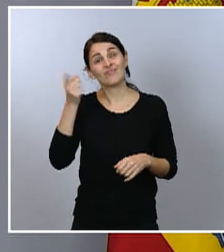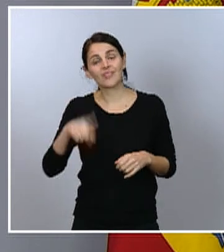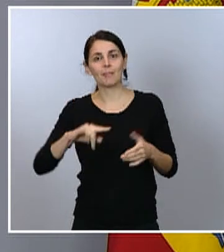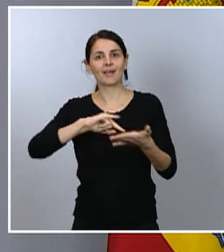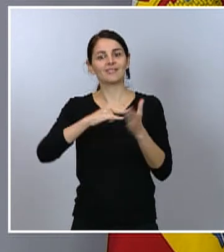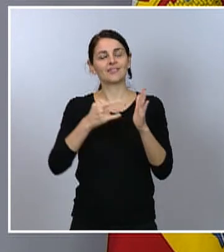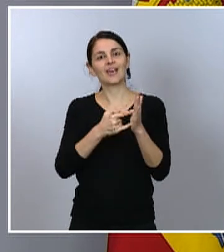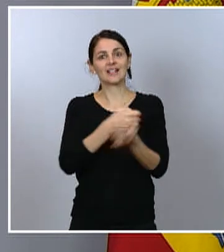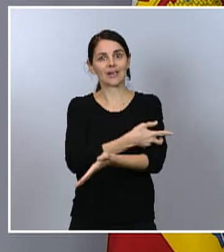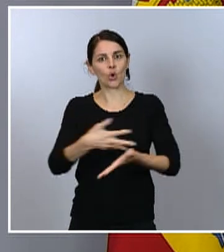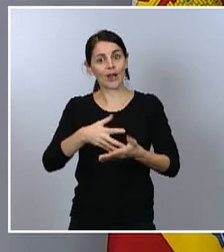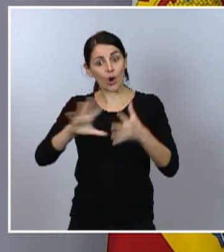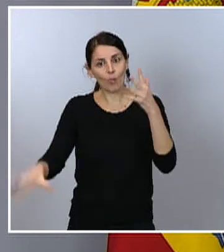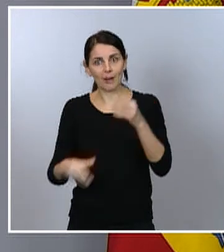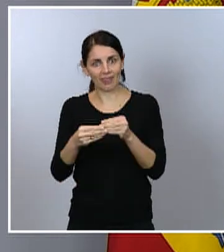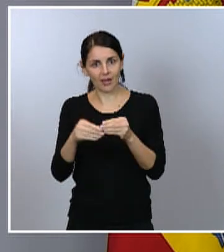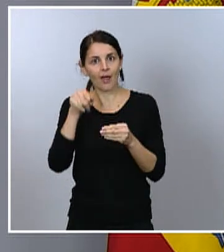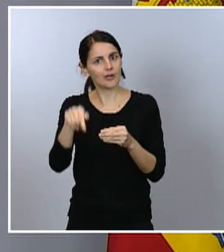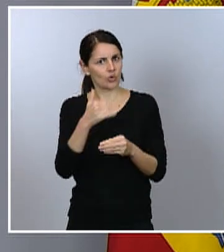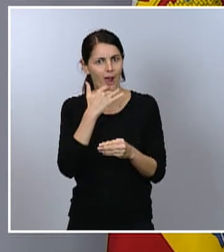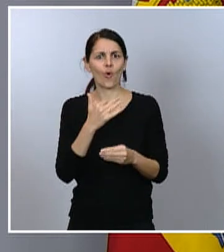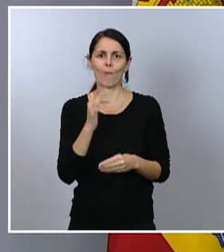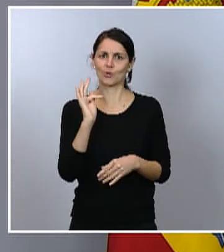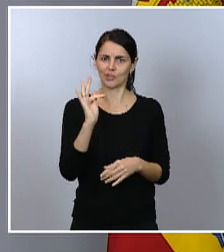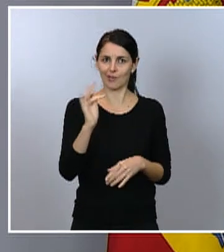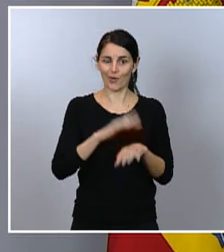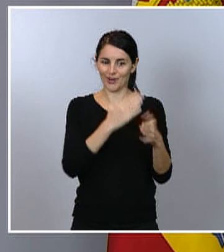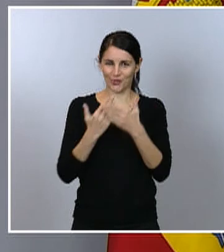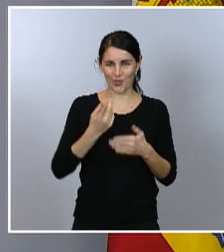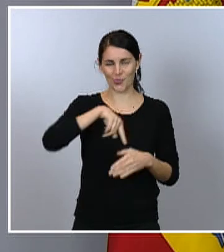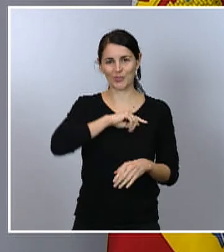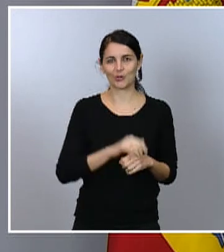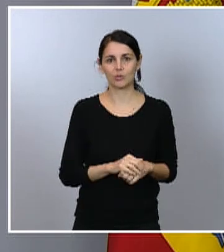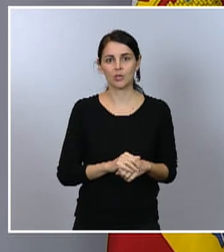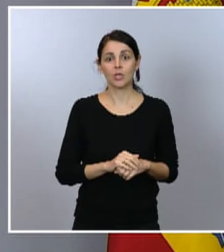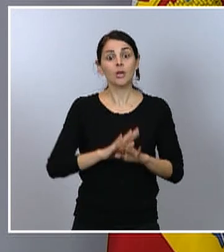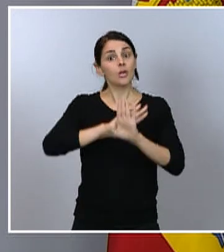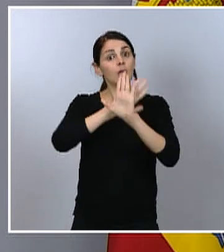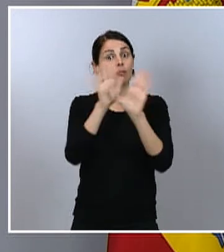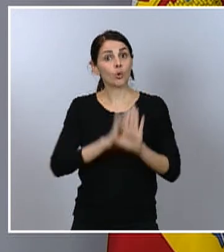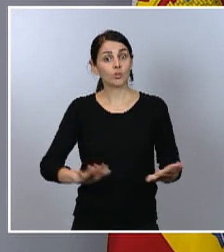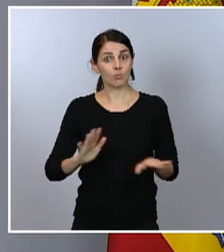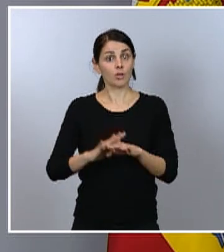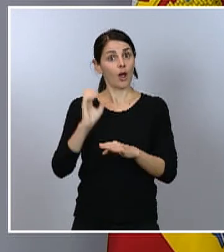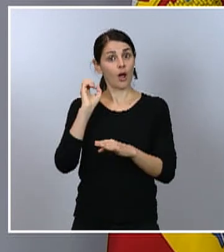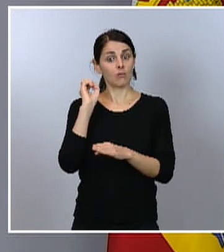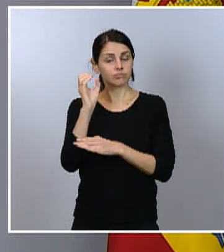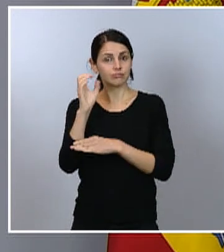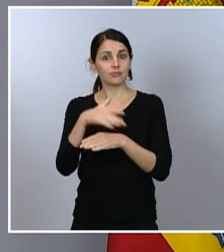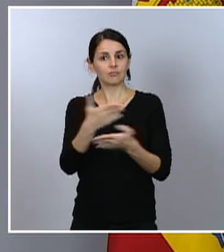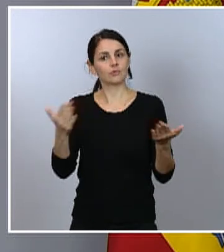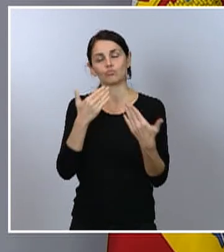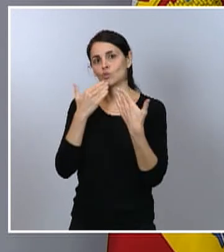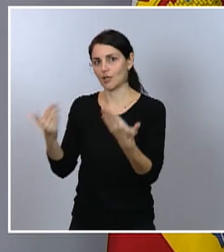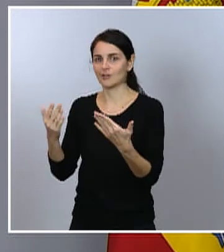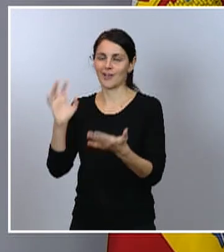pues también es un punto a favor de nuestro estudio. Y termino mi presentación agradeciendo a los compañeros del Centro Nacional de Epidemiología,